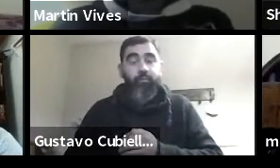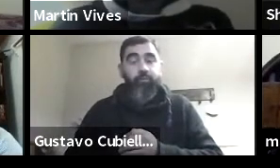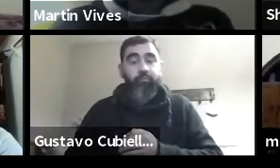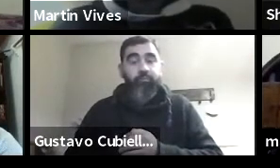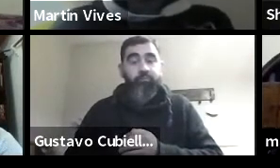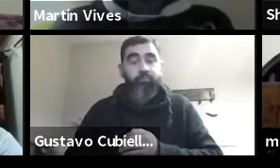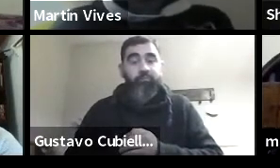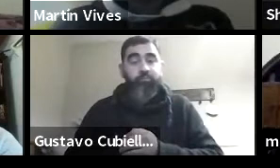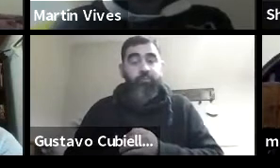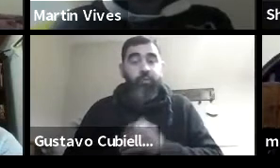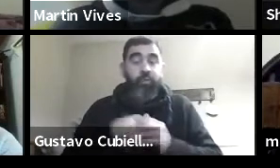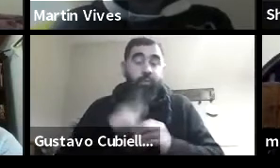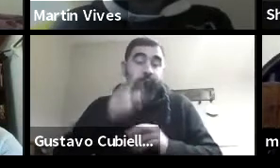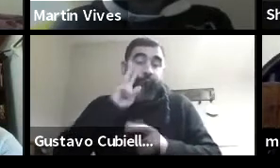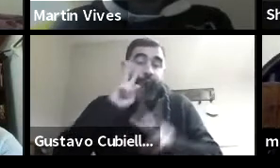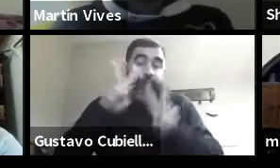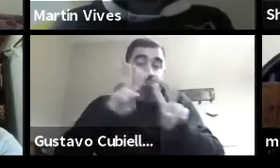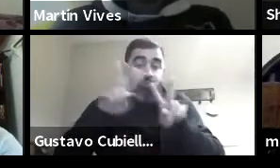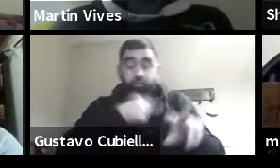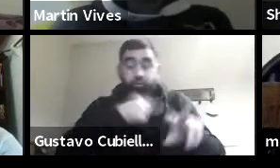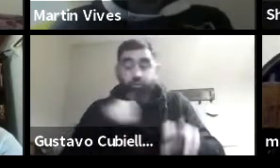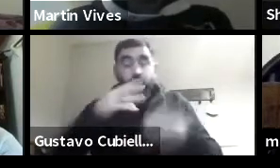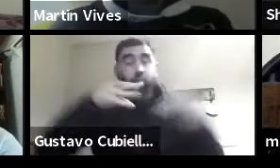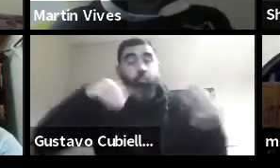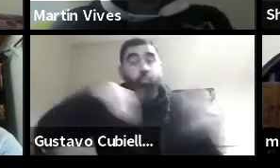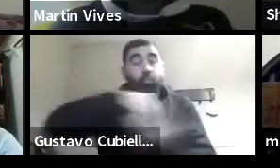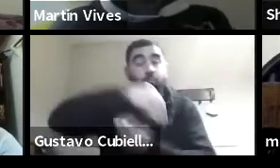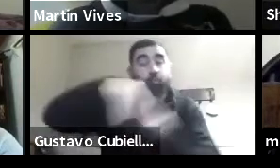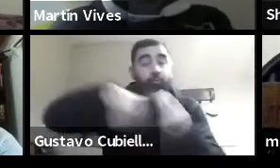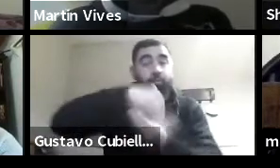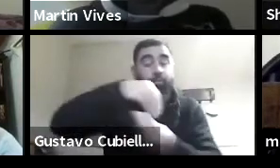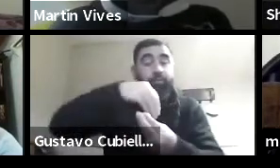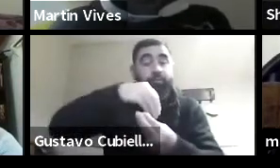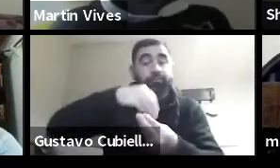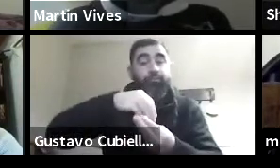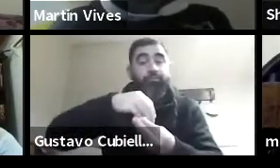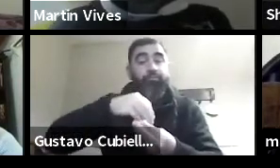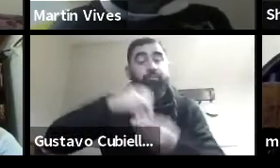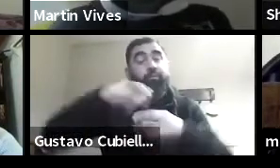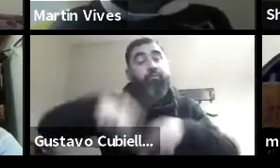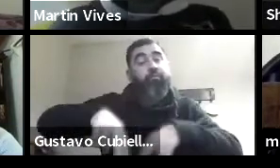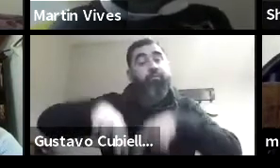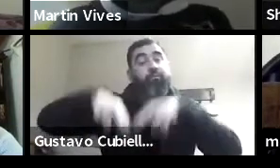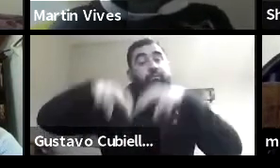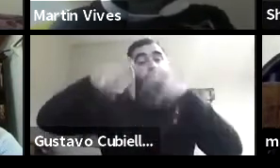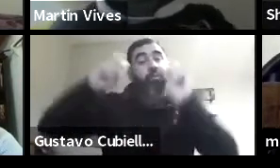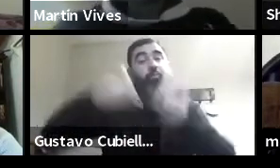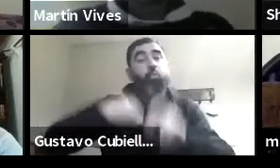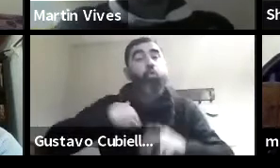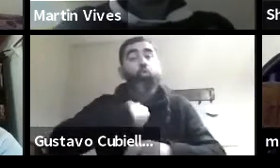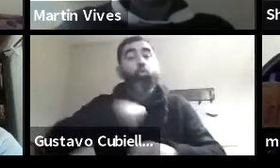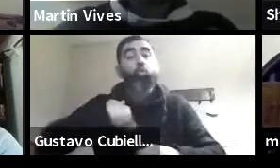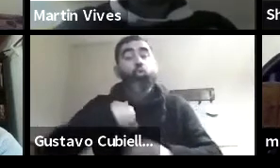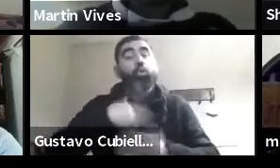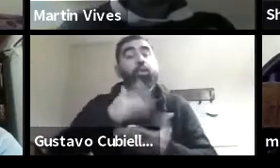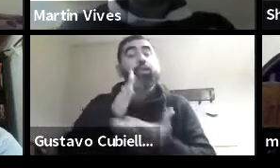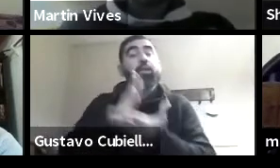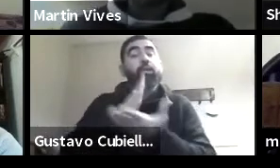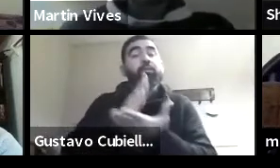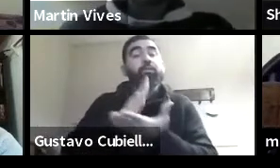Desde nuestra perspectiva como familias, estuvimos estudiando un poco los roles de los asistentes